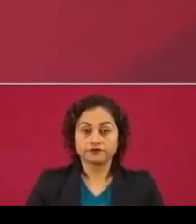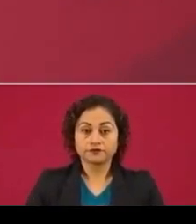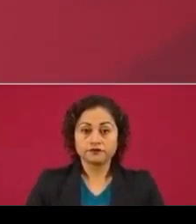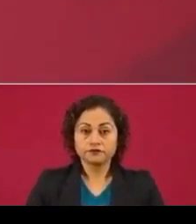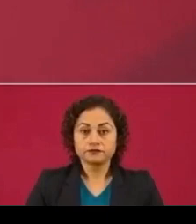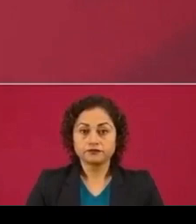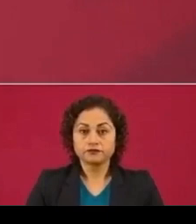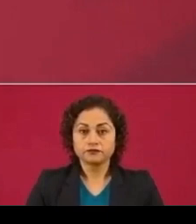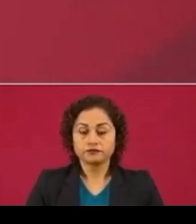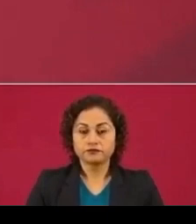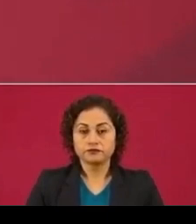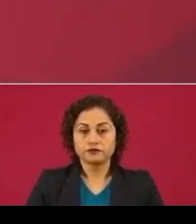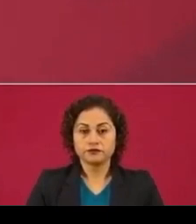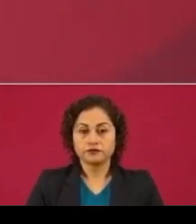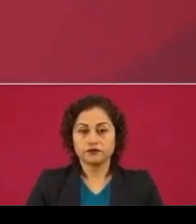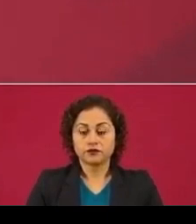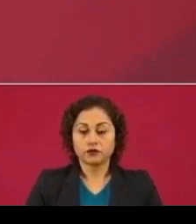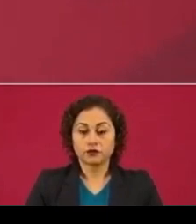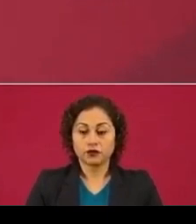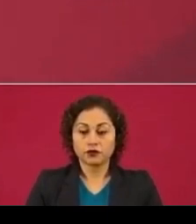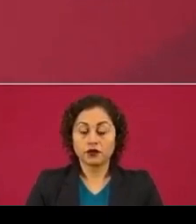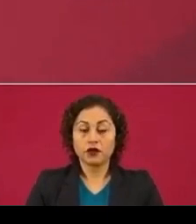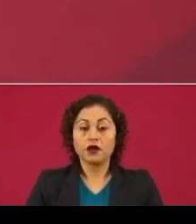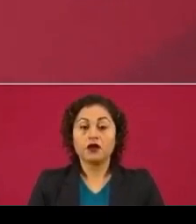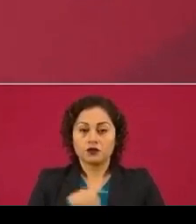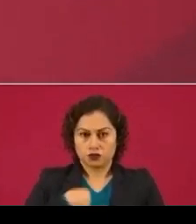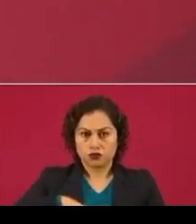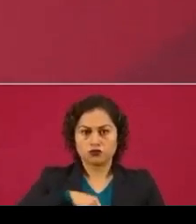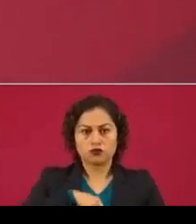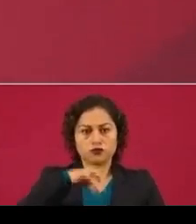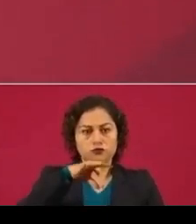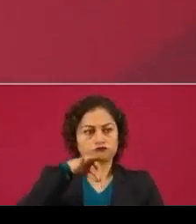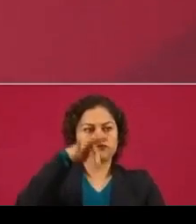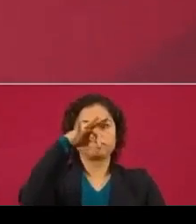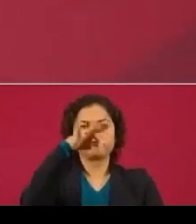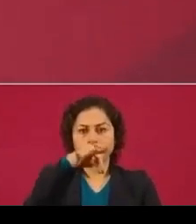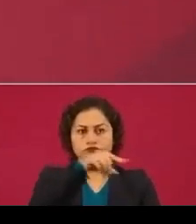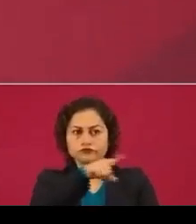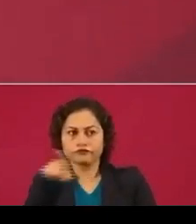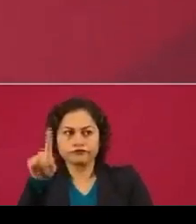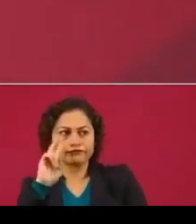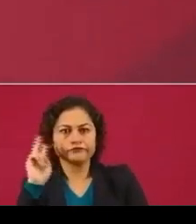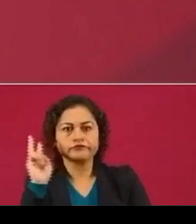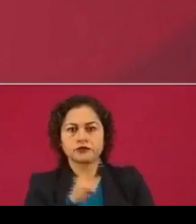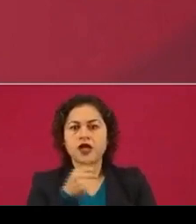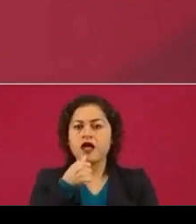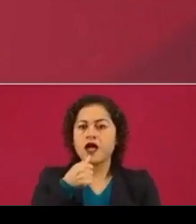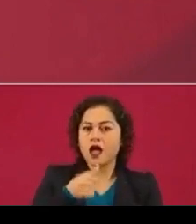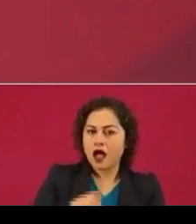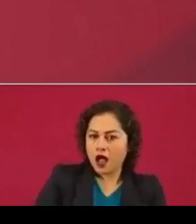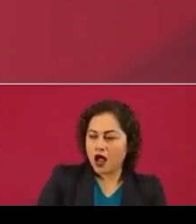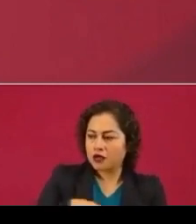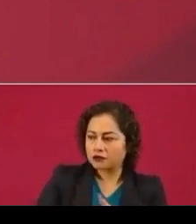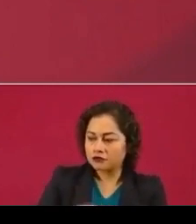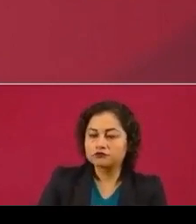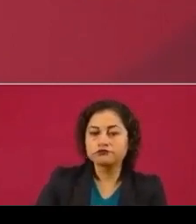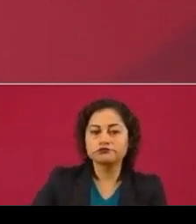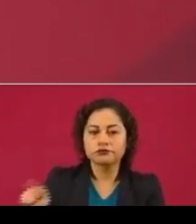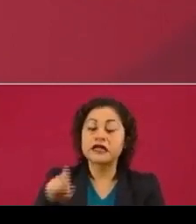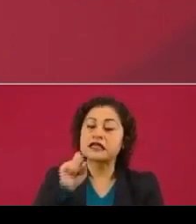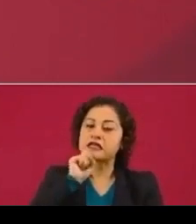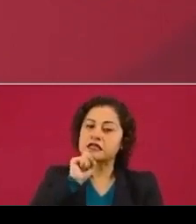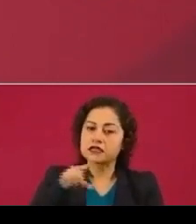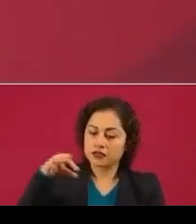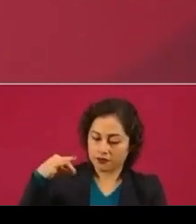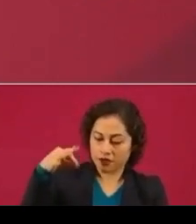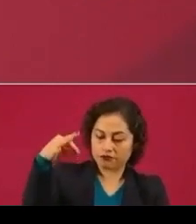Vamos a presentar las cartas y el acta de